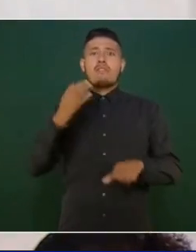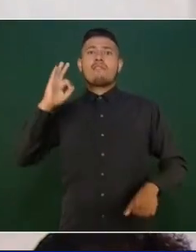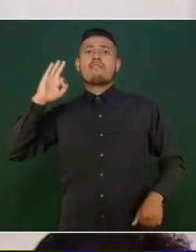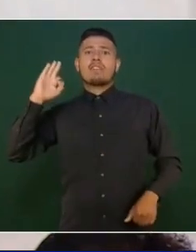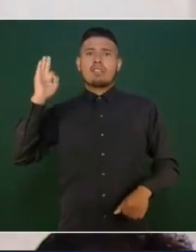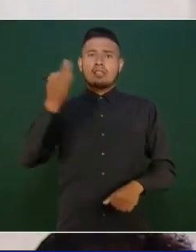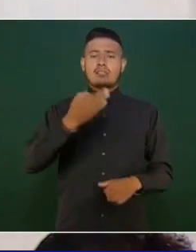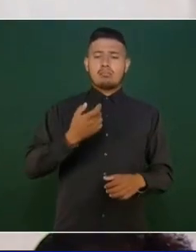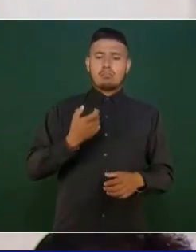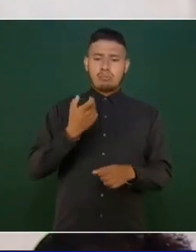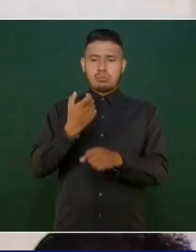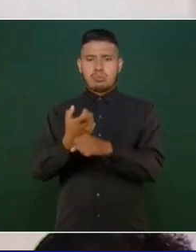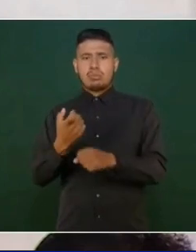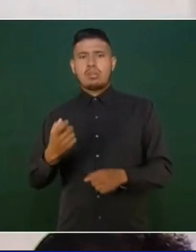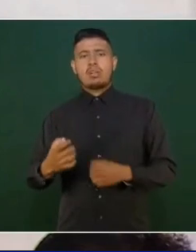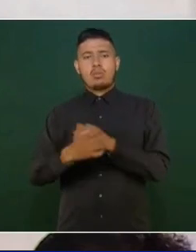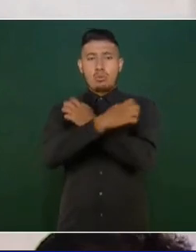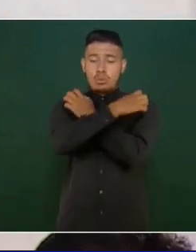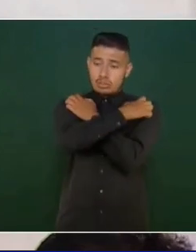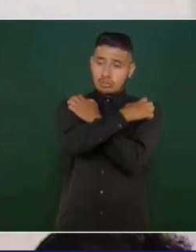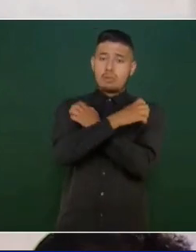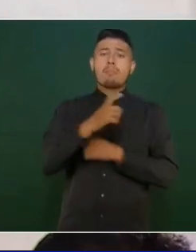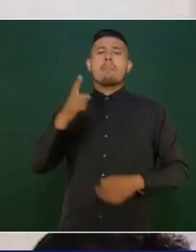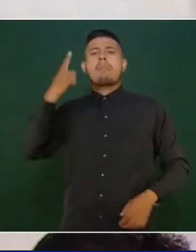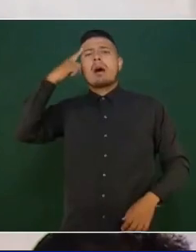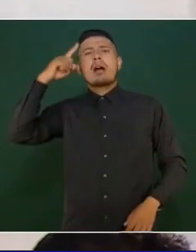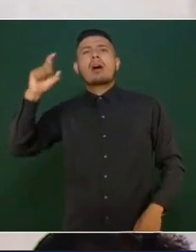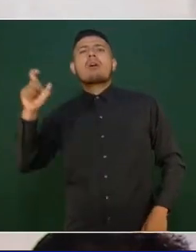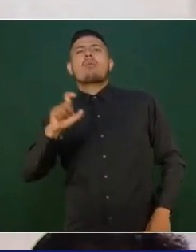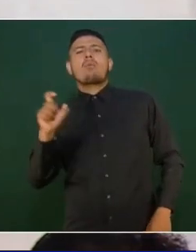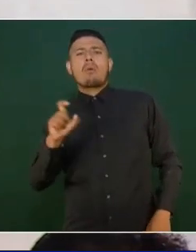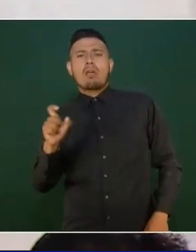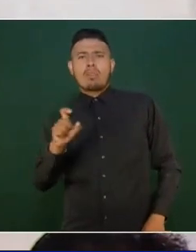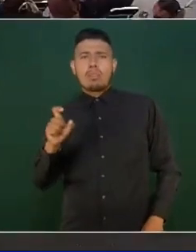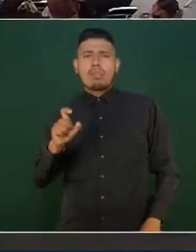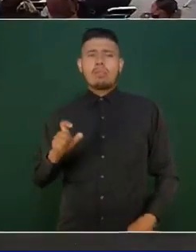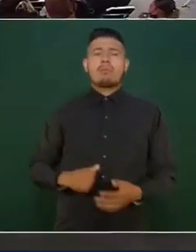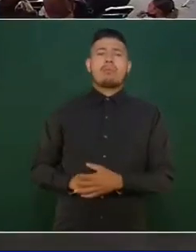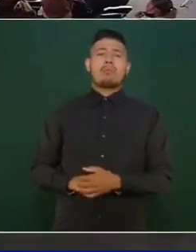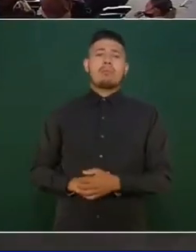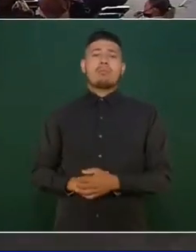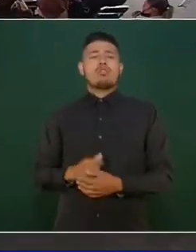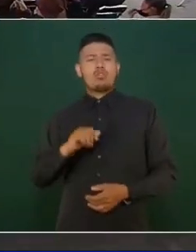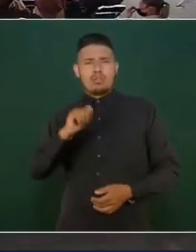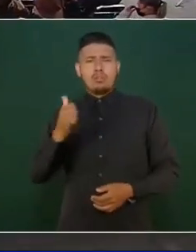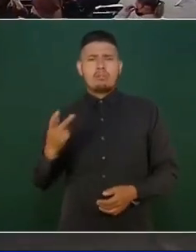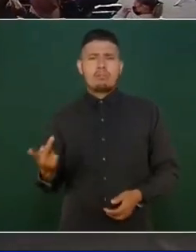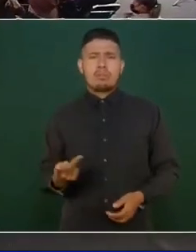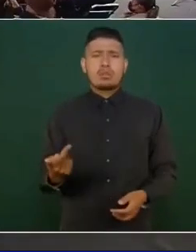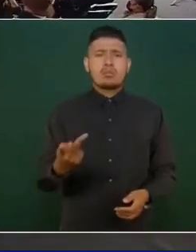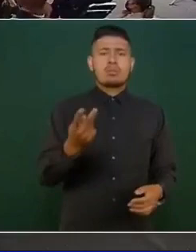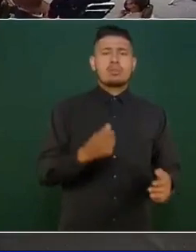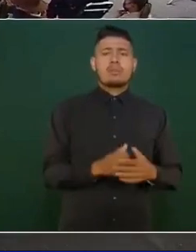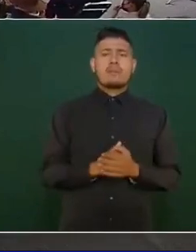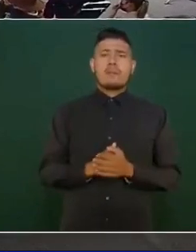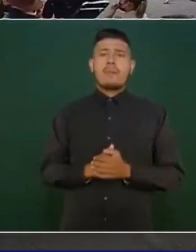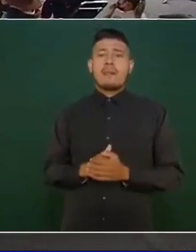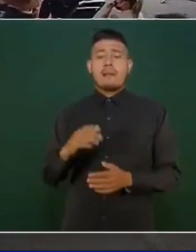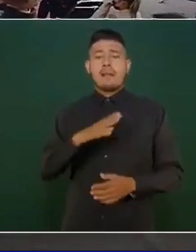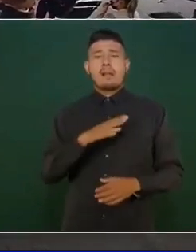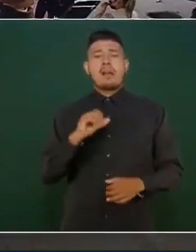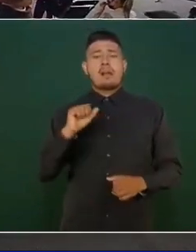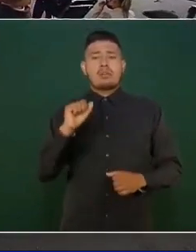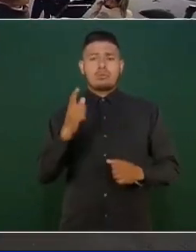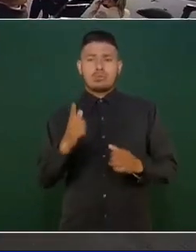la nómina educativa. La pregunta sería ¿para cuándo? Y también en este sentido, otra pregunta, si hay alguna